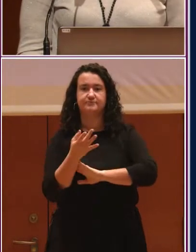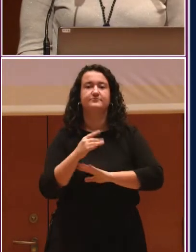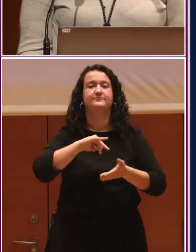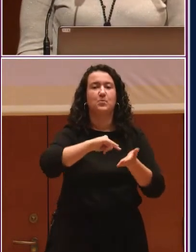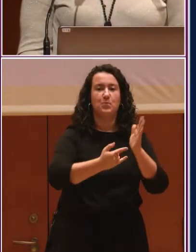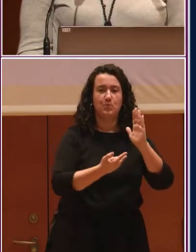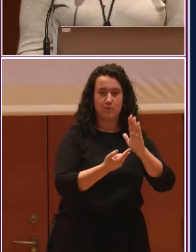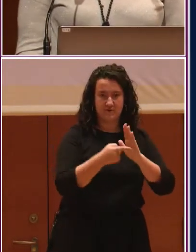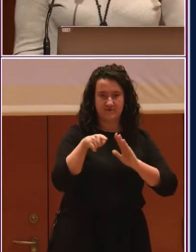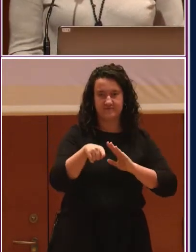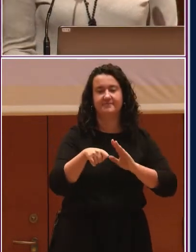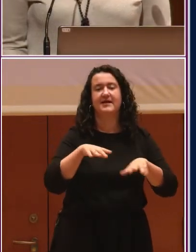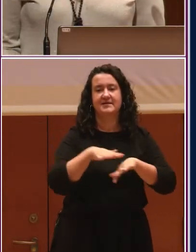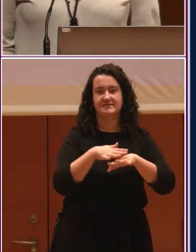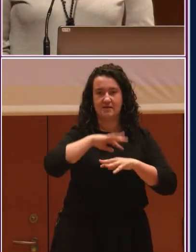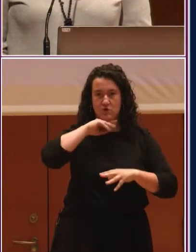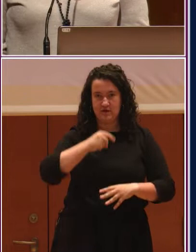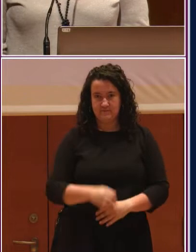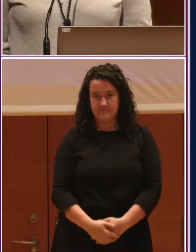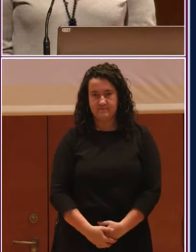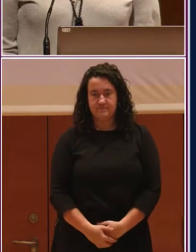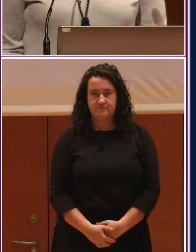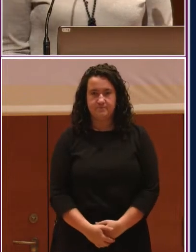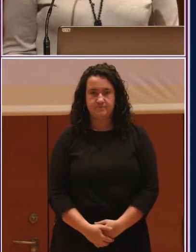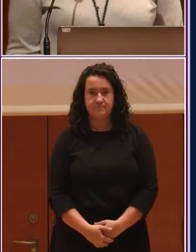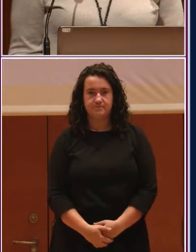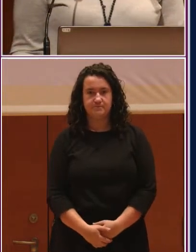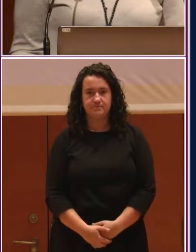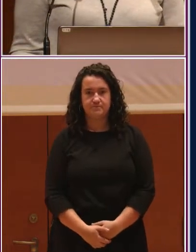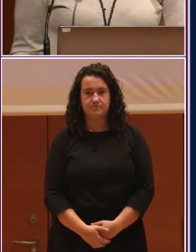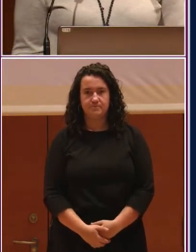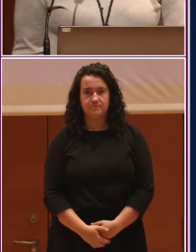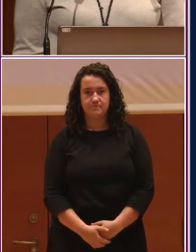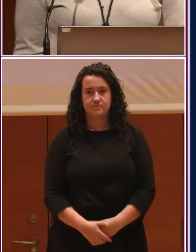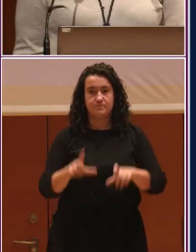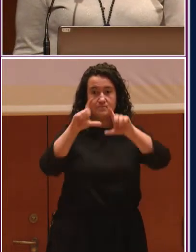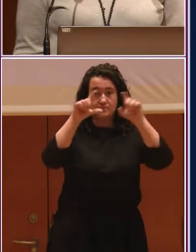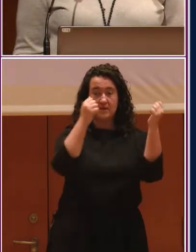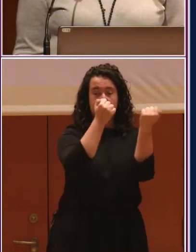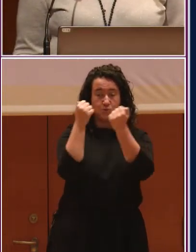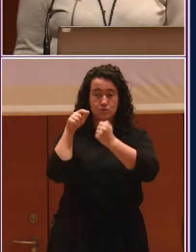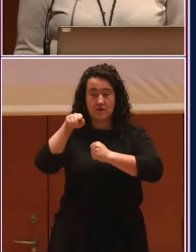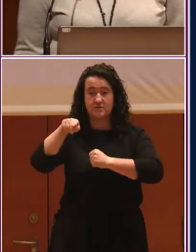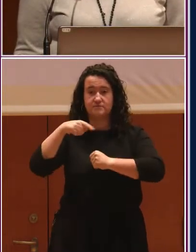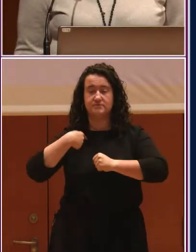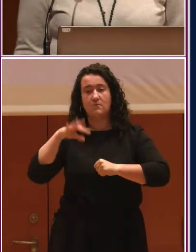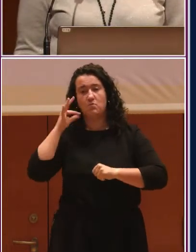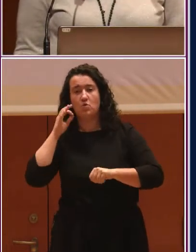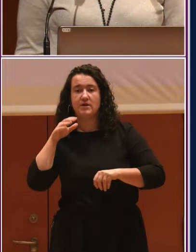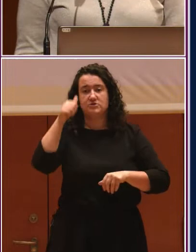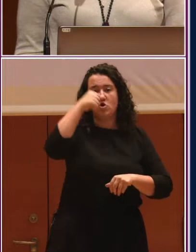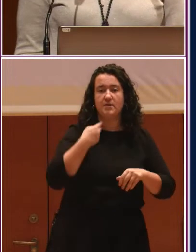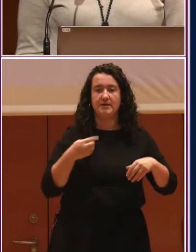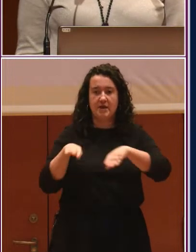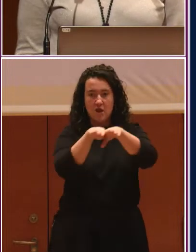red morada esto es parte de un día a día de un as de unas conversaciones que se dan entre nuestro